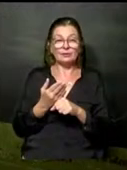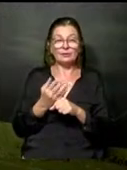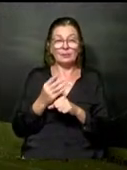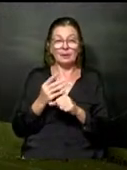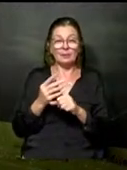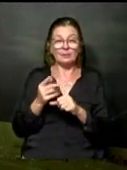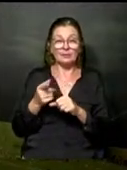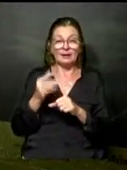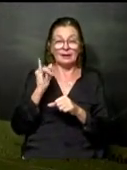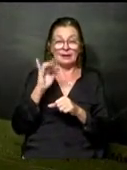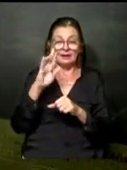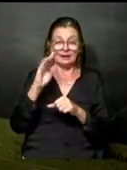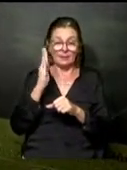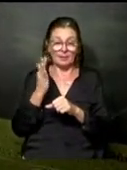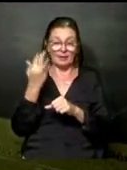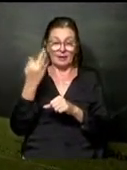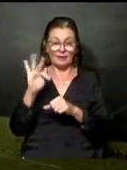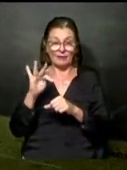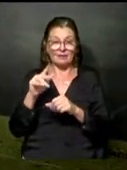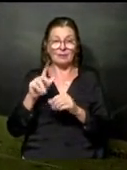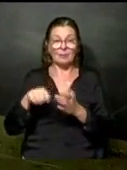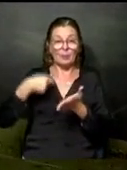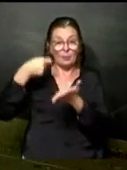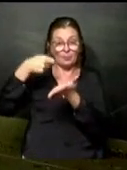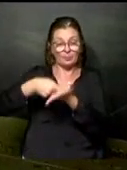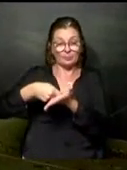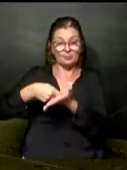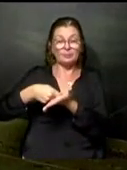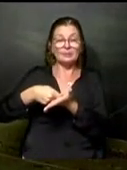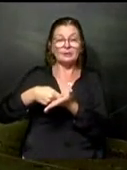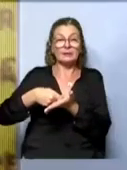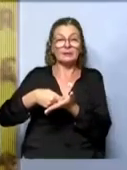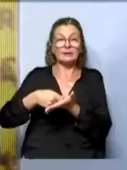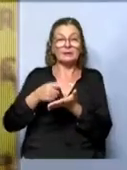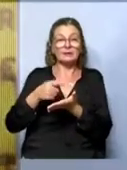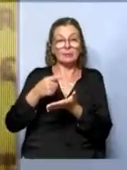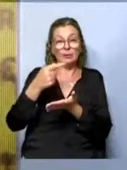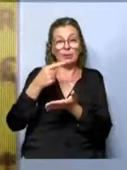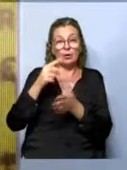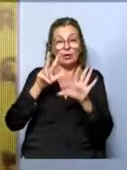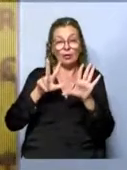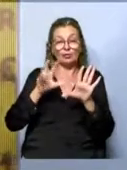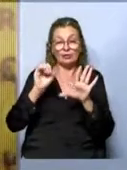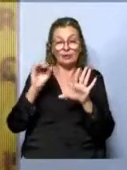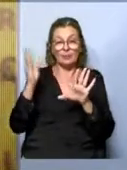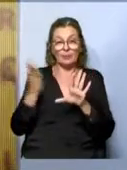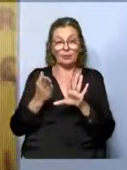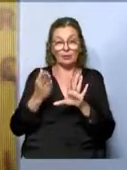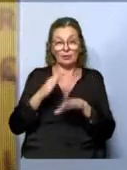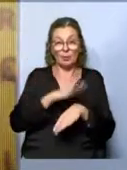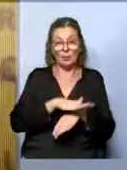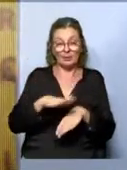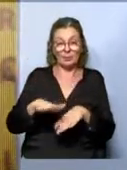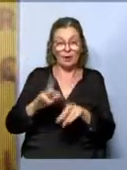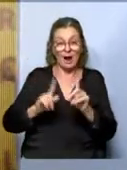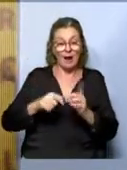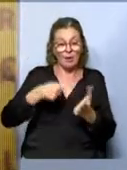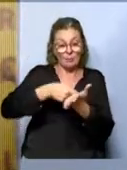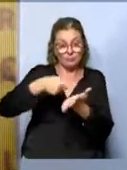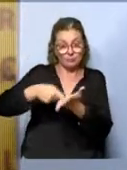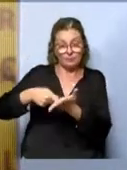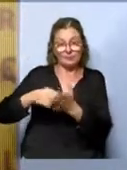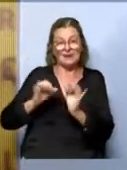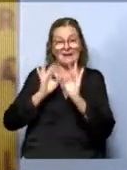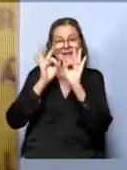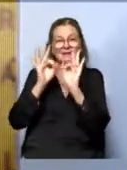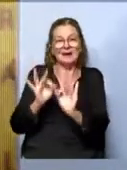por hijo y IRPF, que son un tipo de también transferencia monetaria. O sea que en realidad ya tenemos el 80% de los menores cubiertos por alguna transferencia para llegar a un